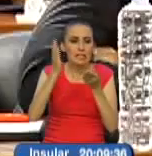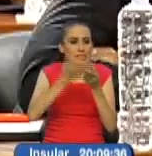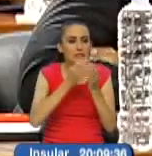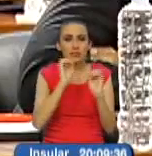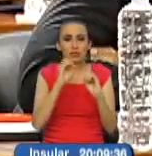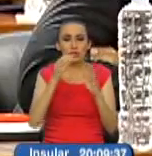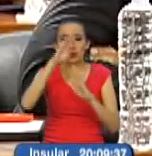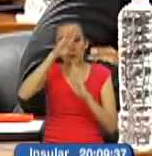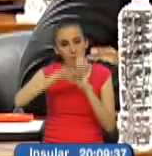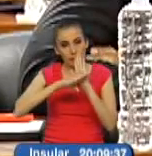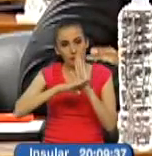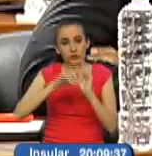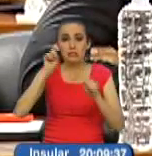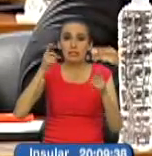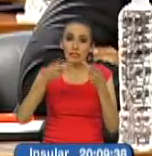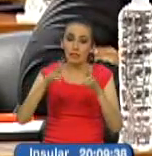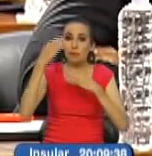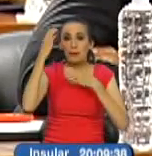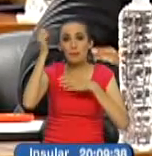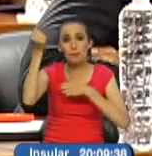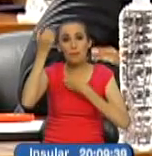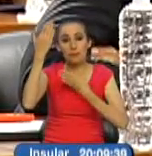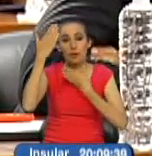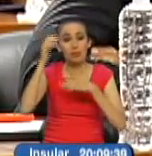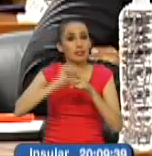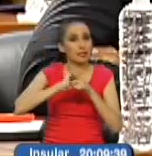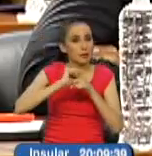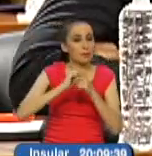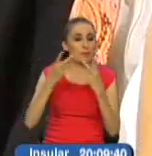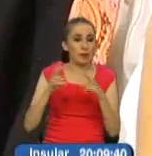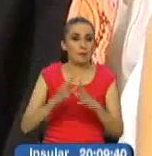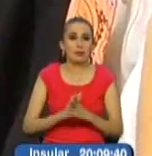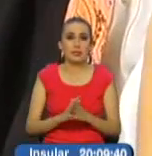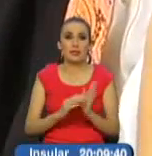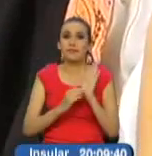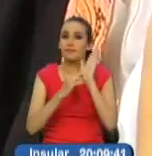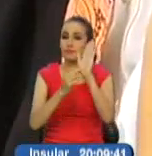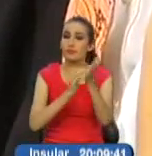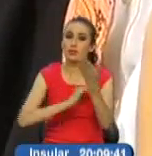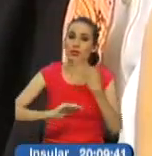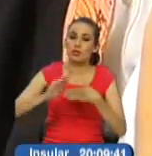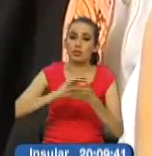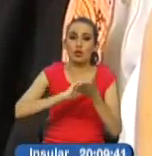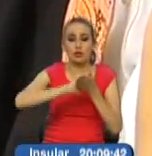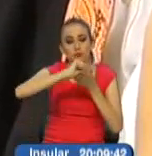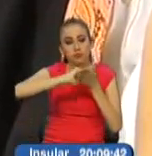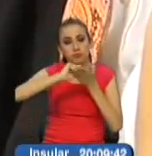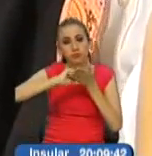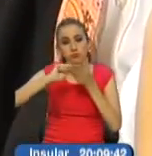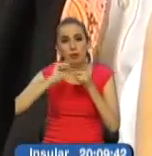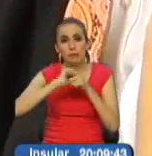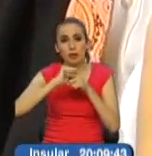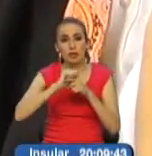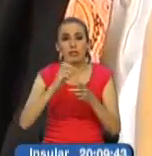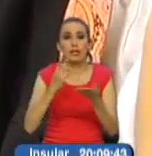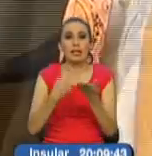ciertas políticas públicas que buscan mejorar los servicios. Con estos insumos se elaborará el informe borrador para el debate en el